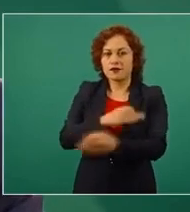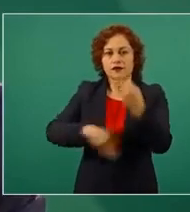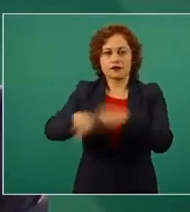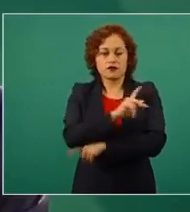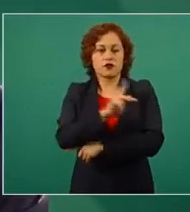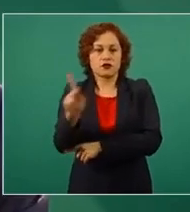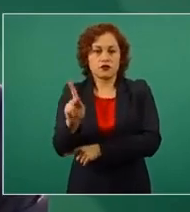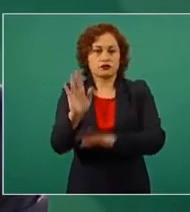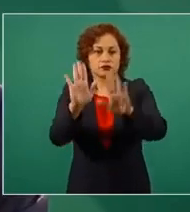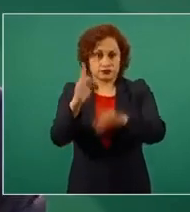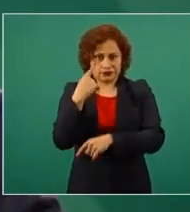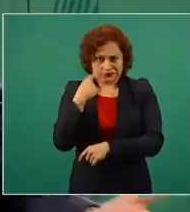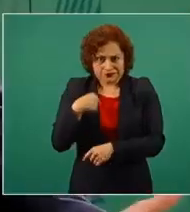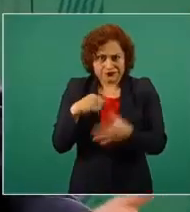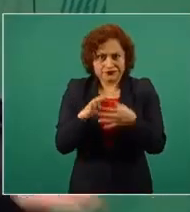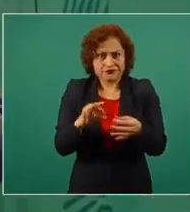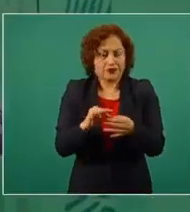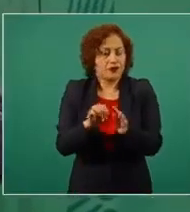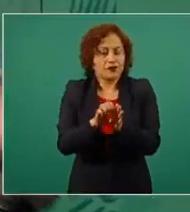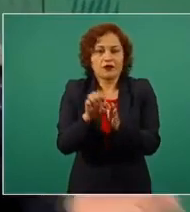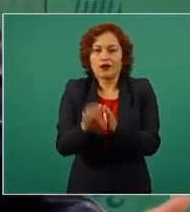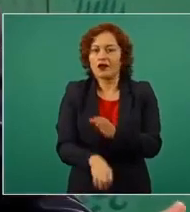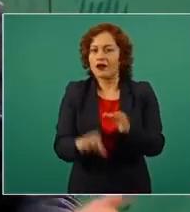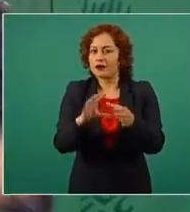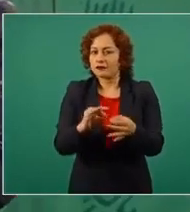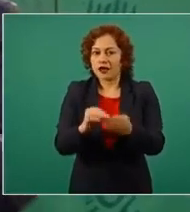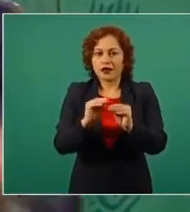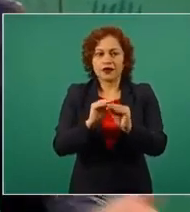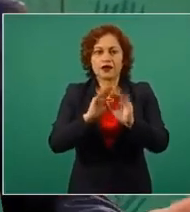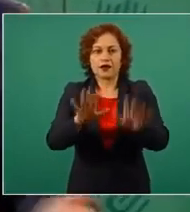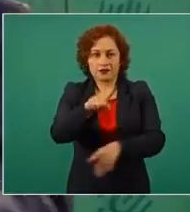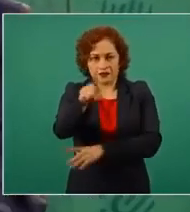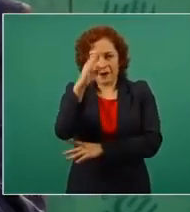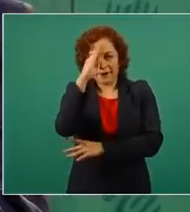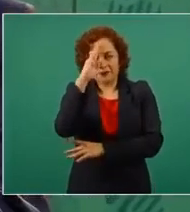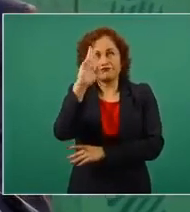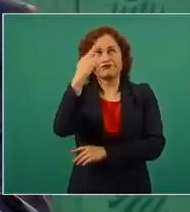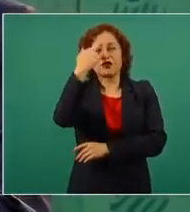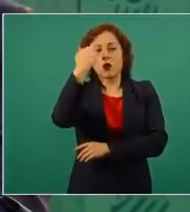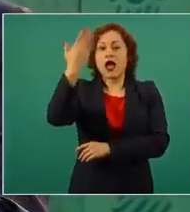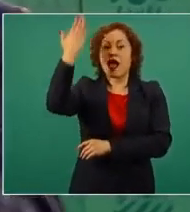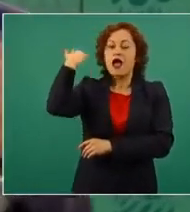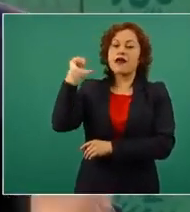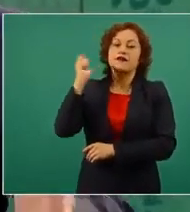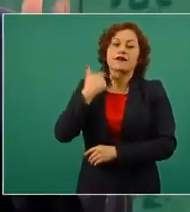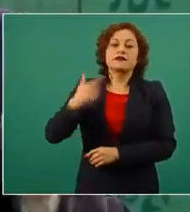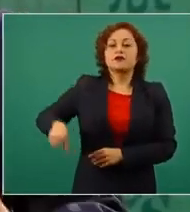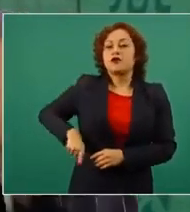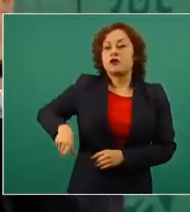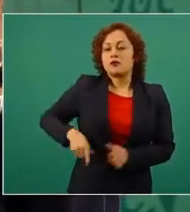Inventando nada. Vean qué pasaba antes de que llegáramos al gobierno. A partir